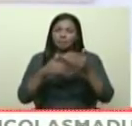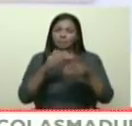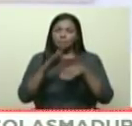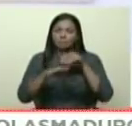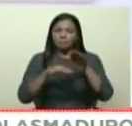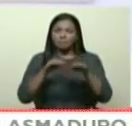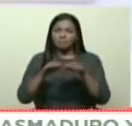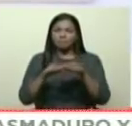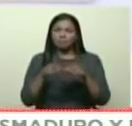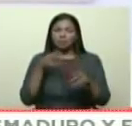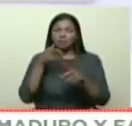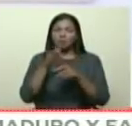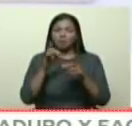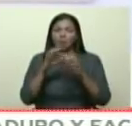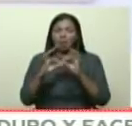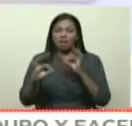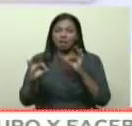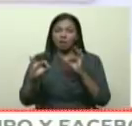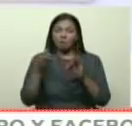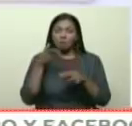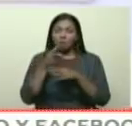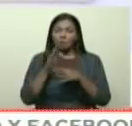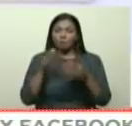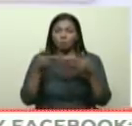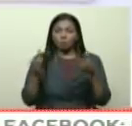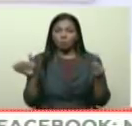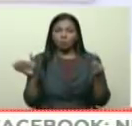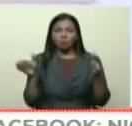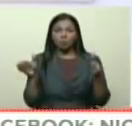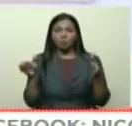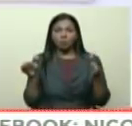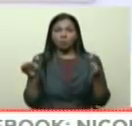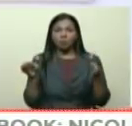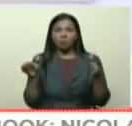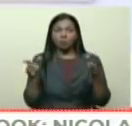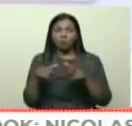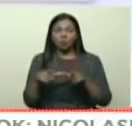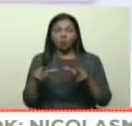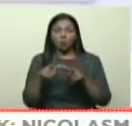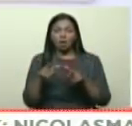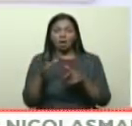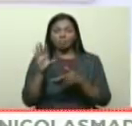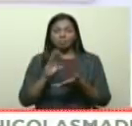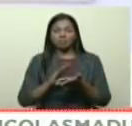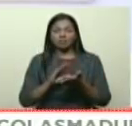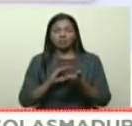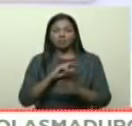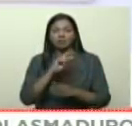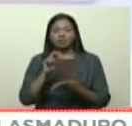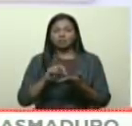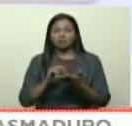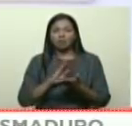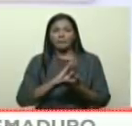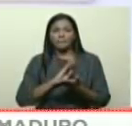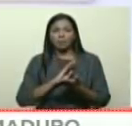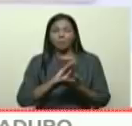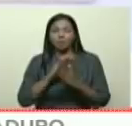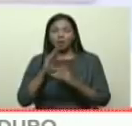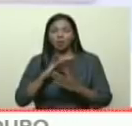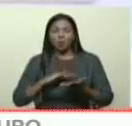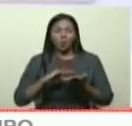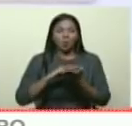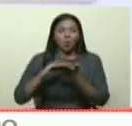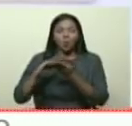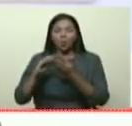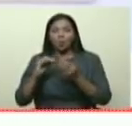poco, llegamos lejos. Hoy vamos a inaugurar del núcleo sur del Centro Nacional de Conservación y Restauración